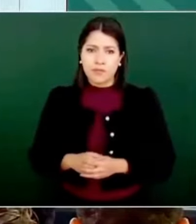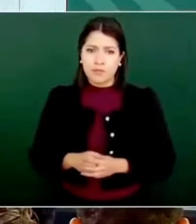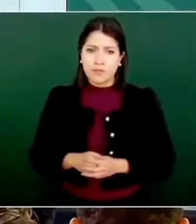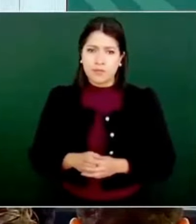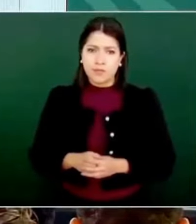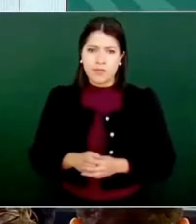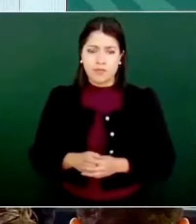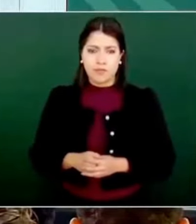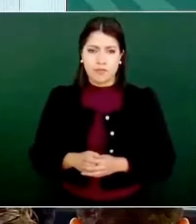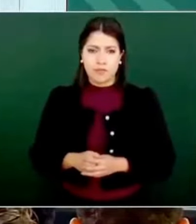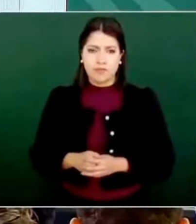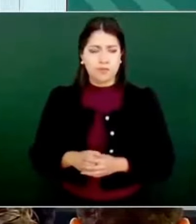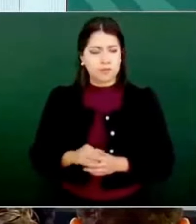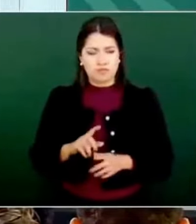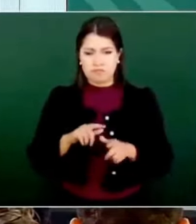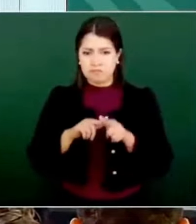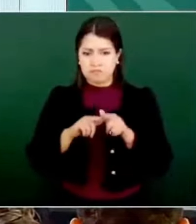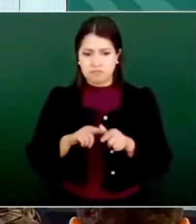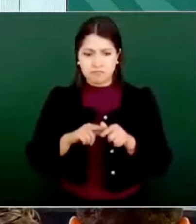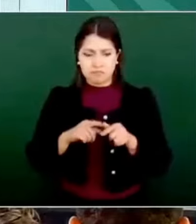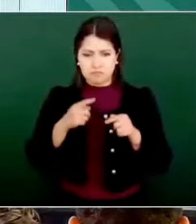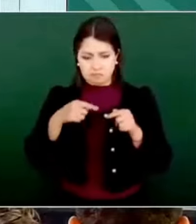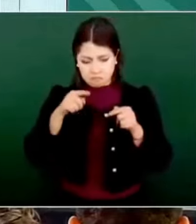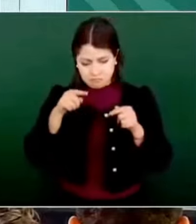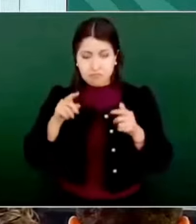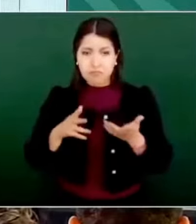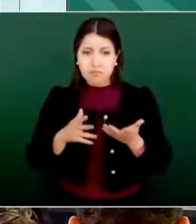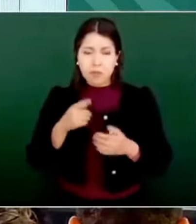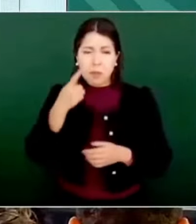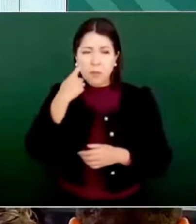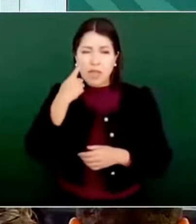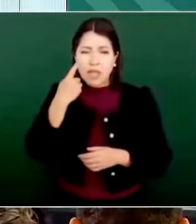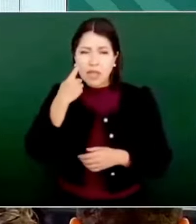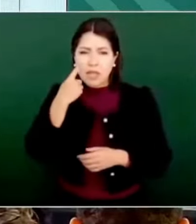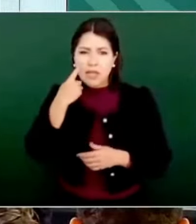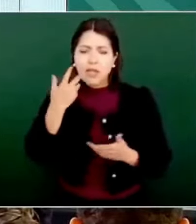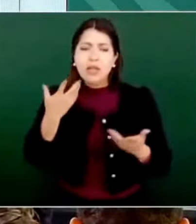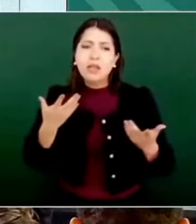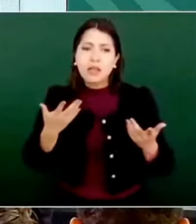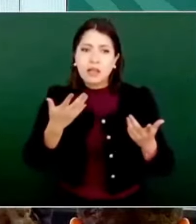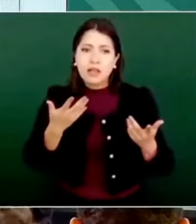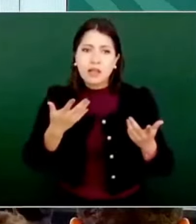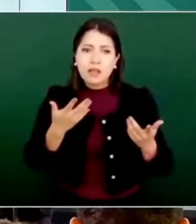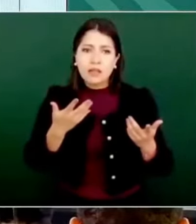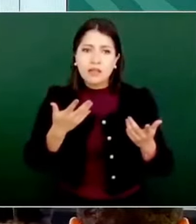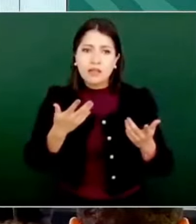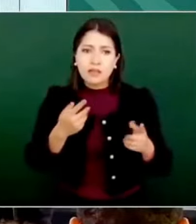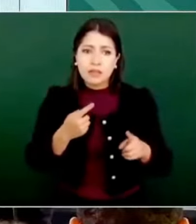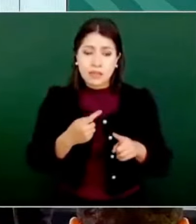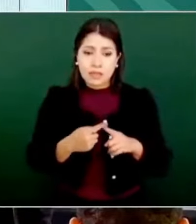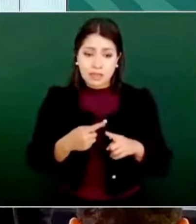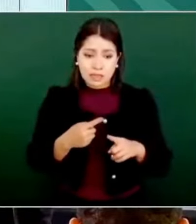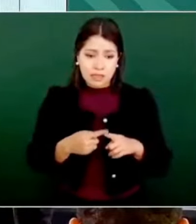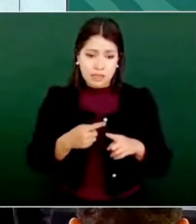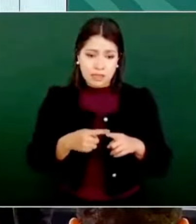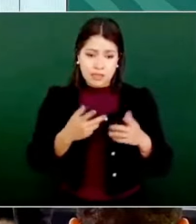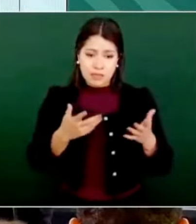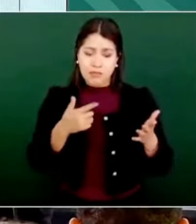adelante adelante miren Quiénes por parte del